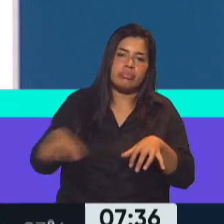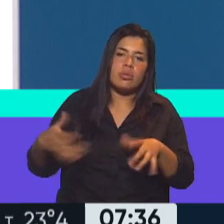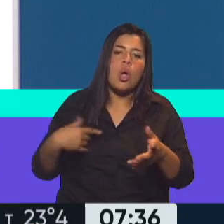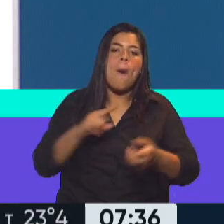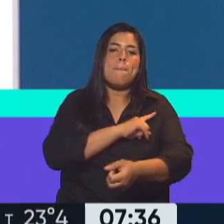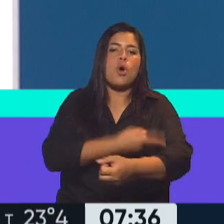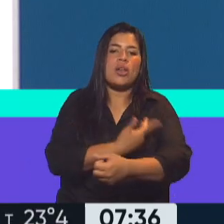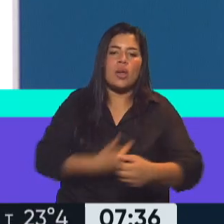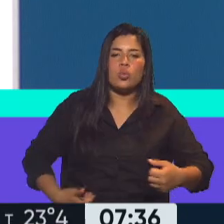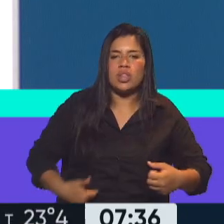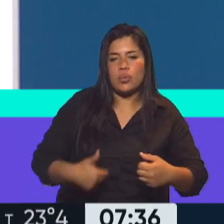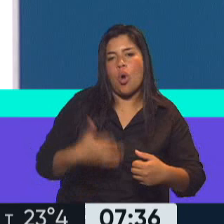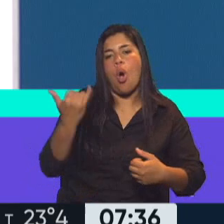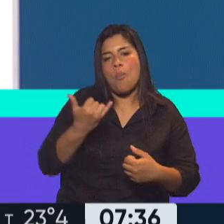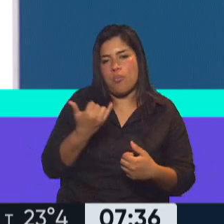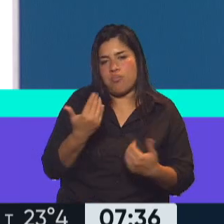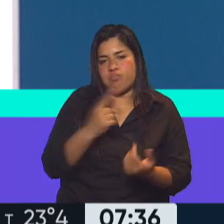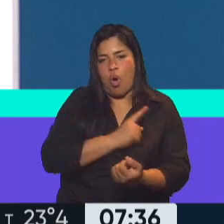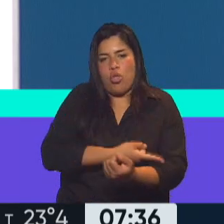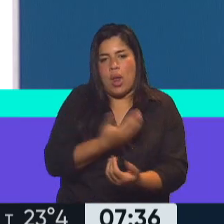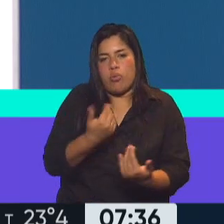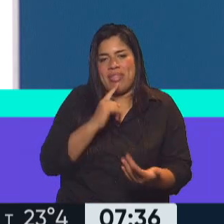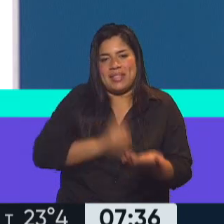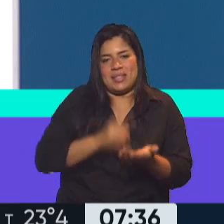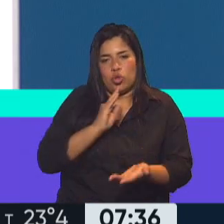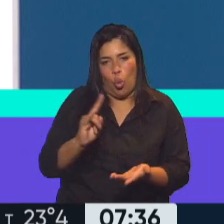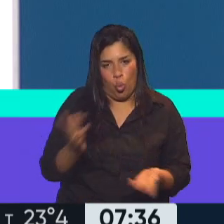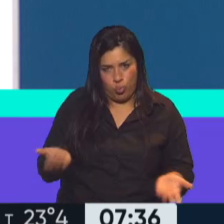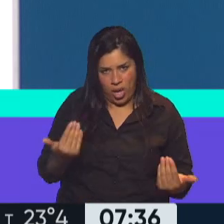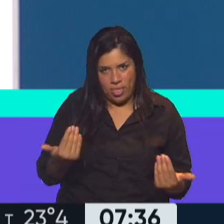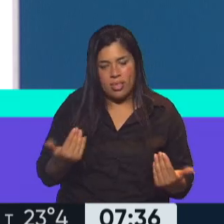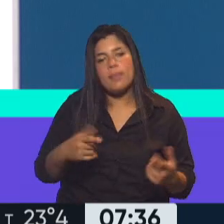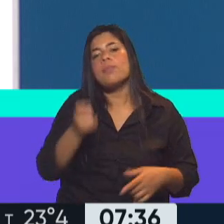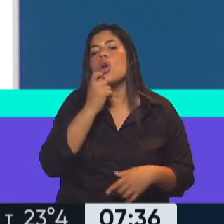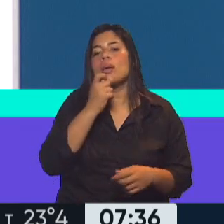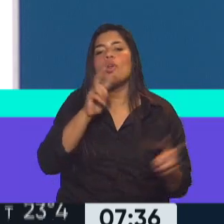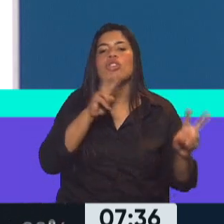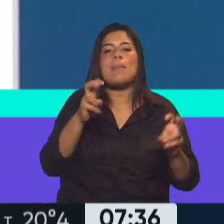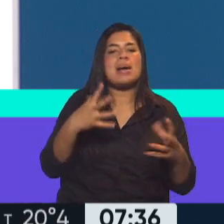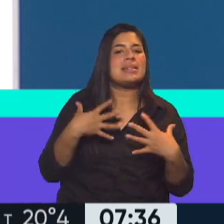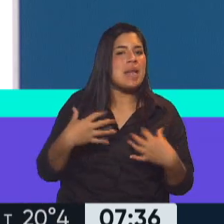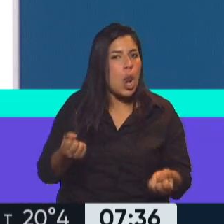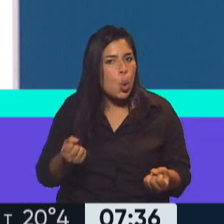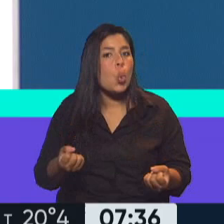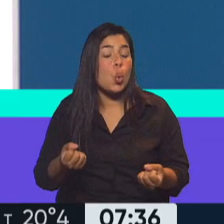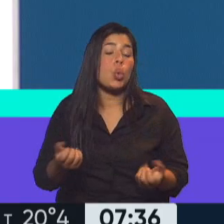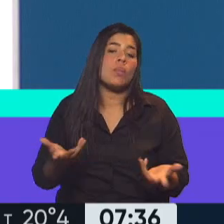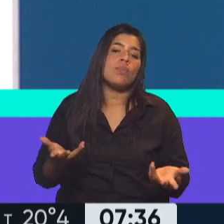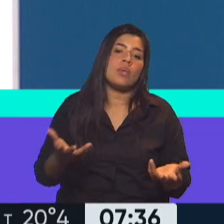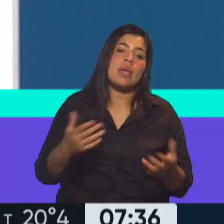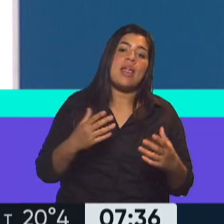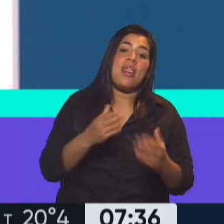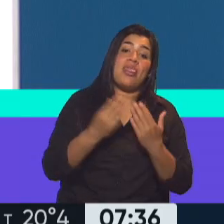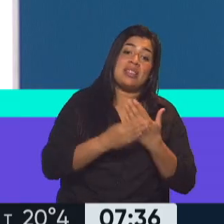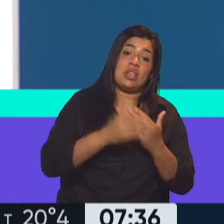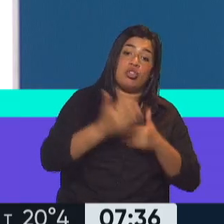sé, como decíamos, Ministerio de Desarrollo Social, partidas para los... Salud, con el tema de la pandemia. Salud, bueno, los dos ministerios claves son Desarrollo